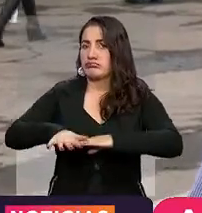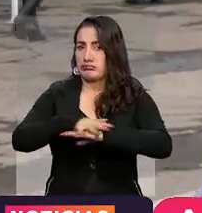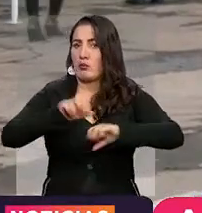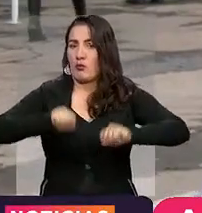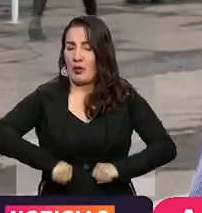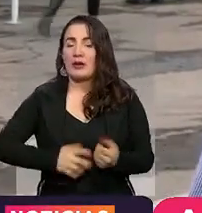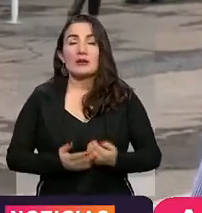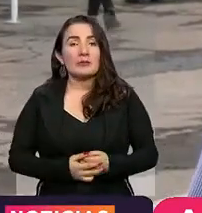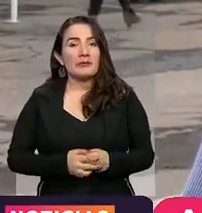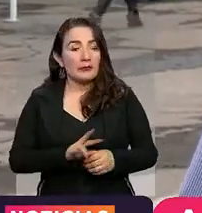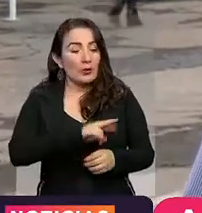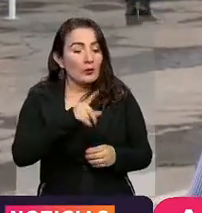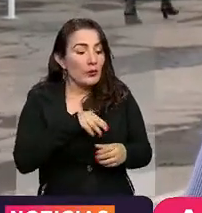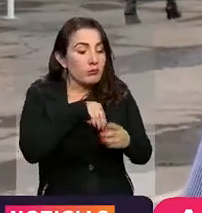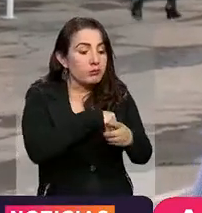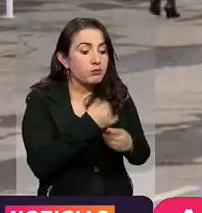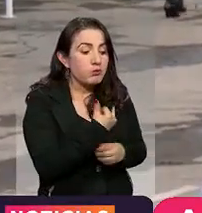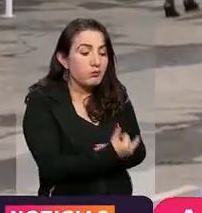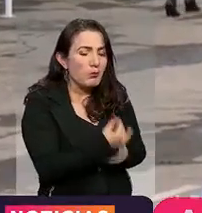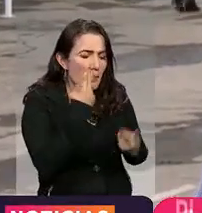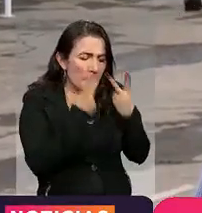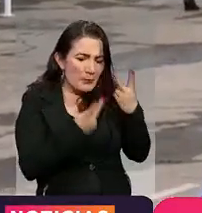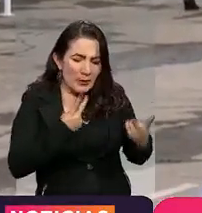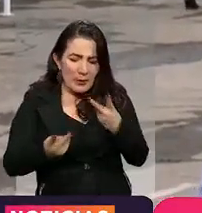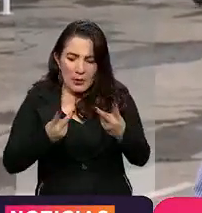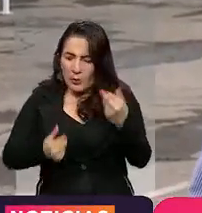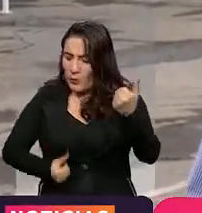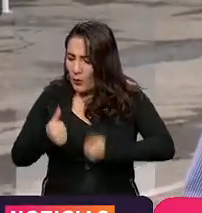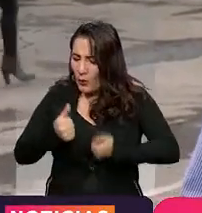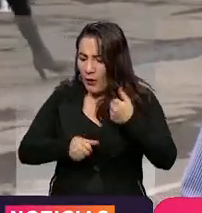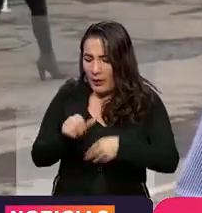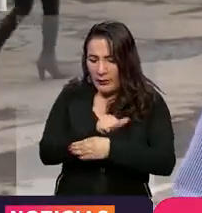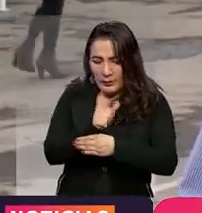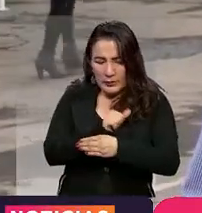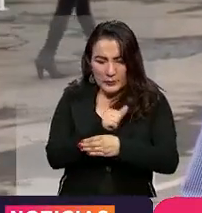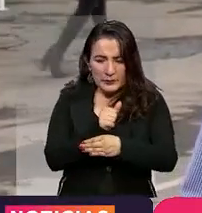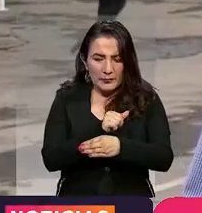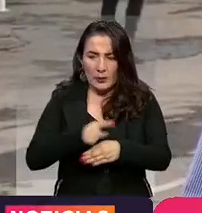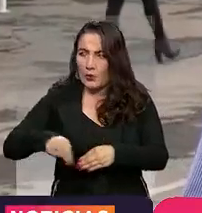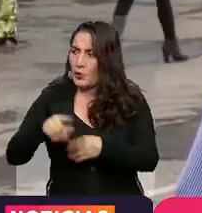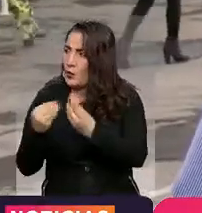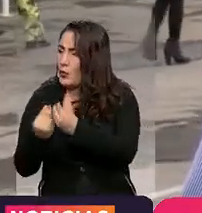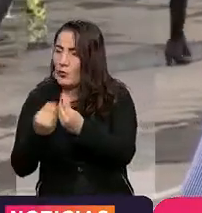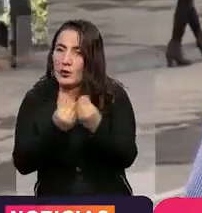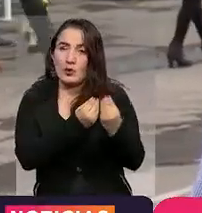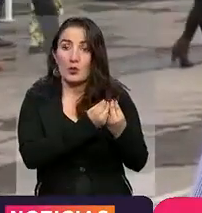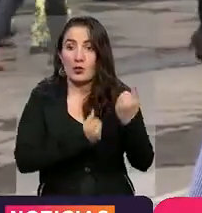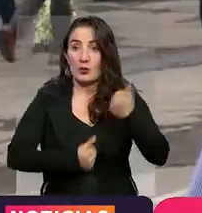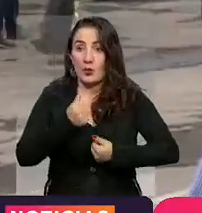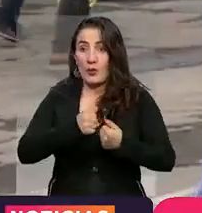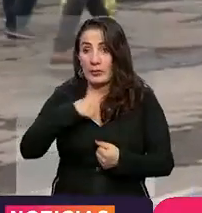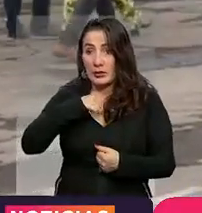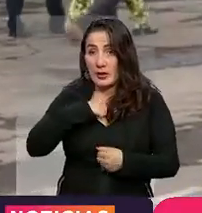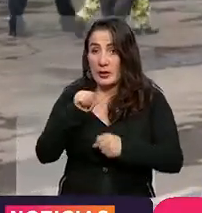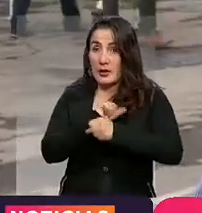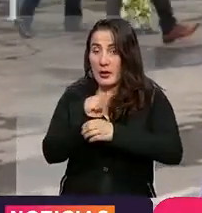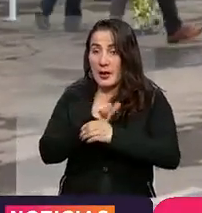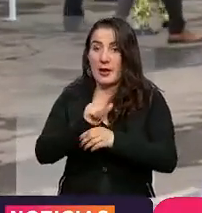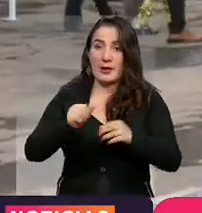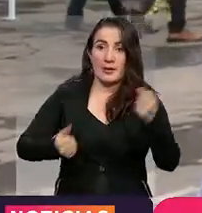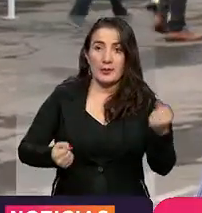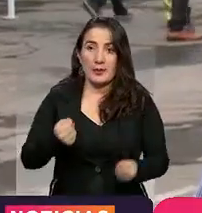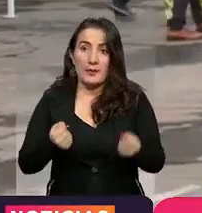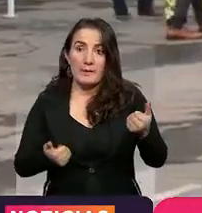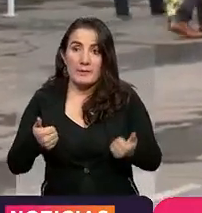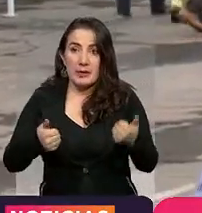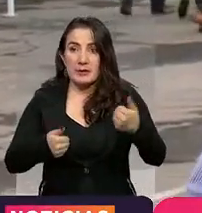plataforma y dentro de la plataforma yo puedo ver qué medios de transporte utilizan los compañeros de trabajo, quién tiene carro, quién anda en bici, quién